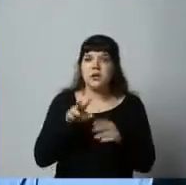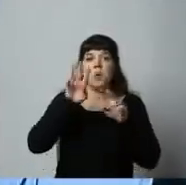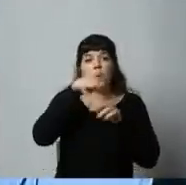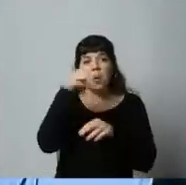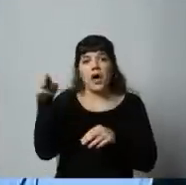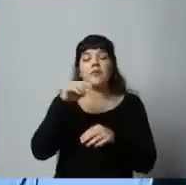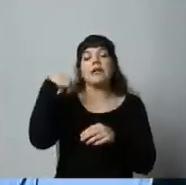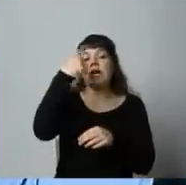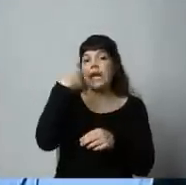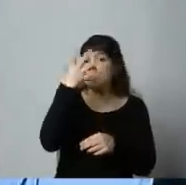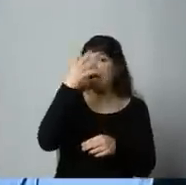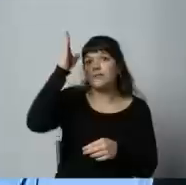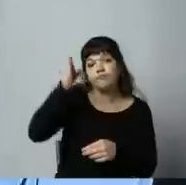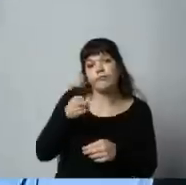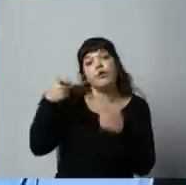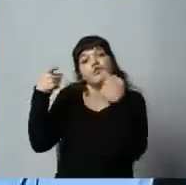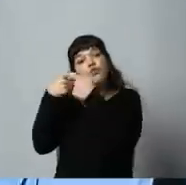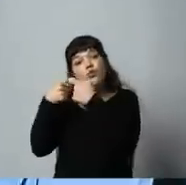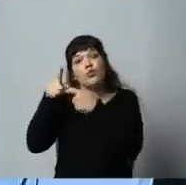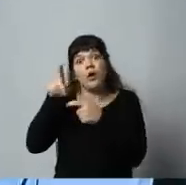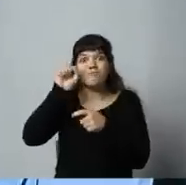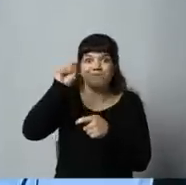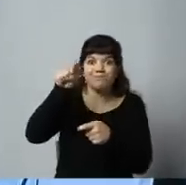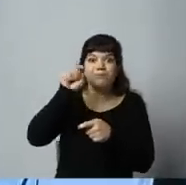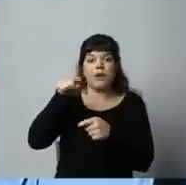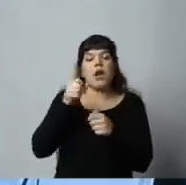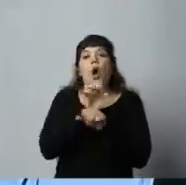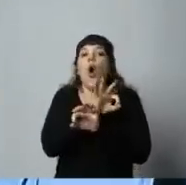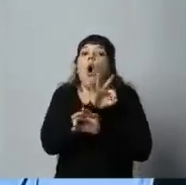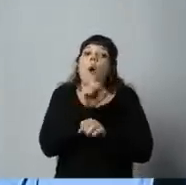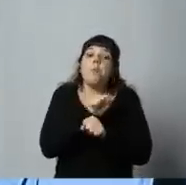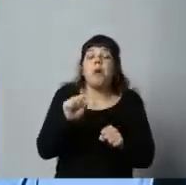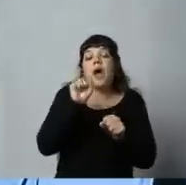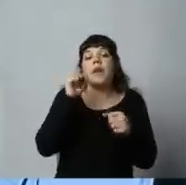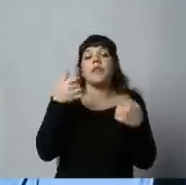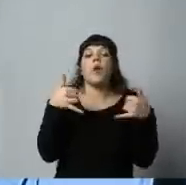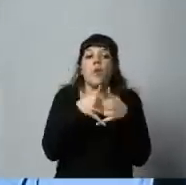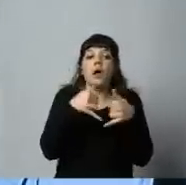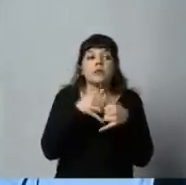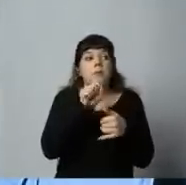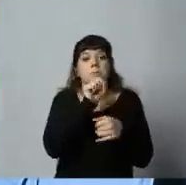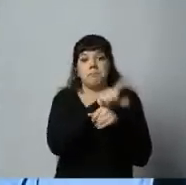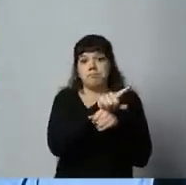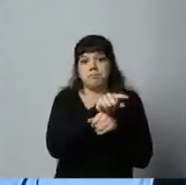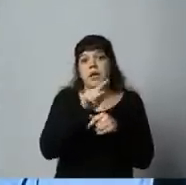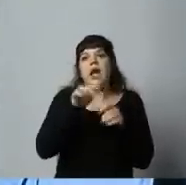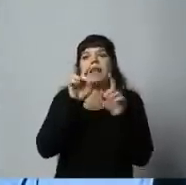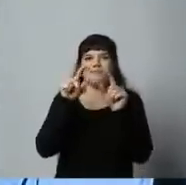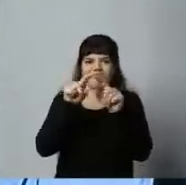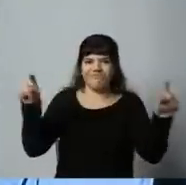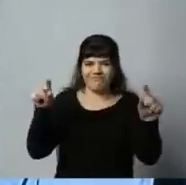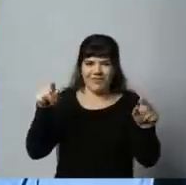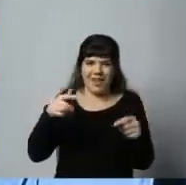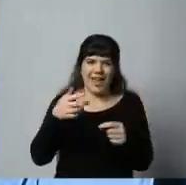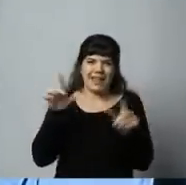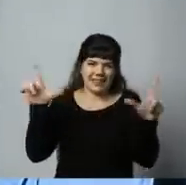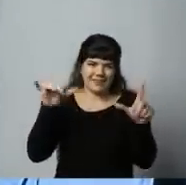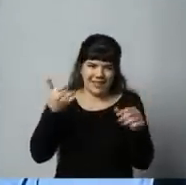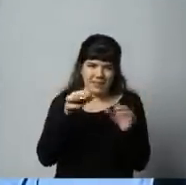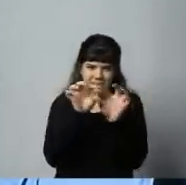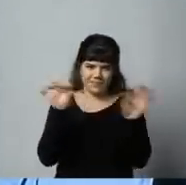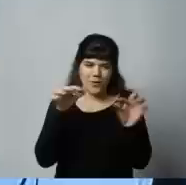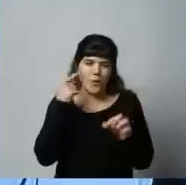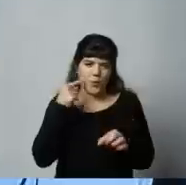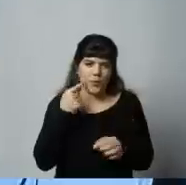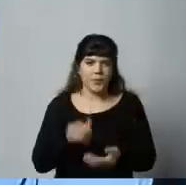caretas.com barsos o mandando un WhatsApp a un número que te van a poner en pantalla eso es muy importante para nosotros